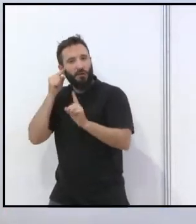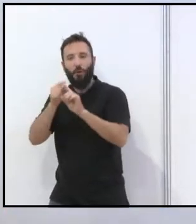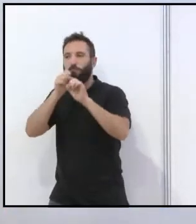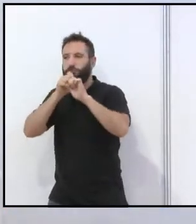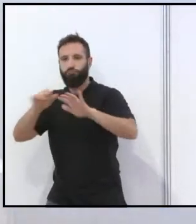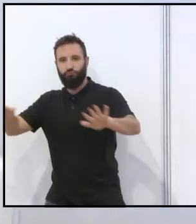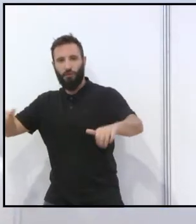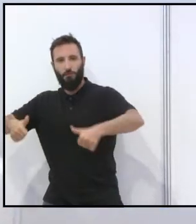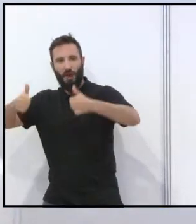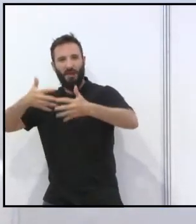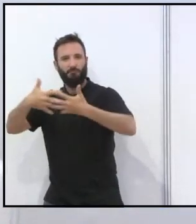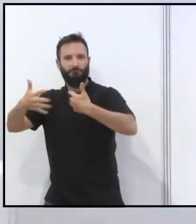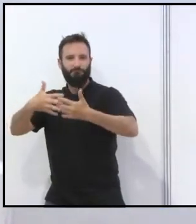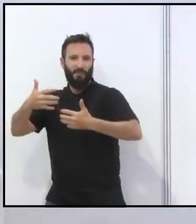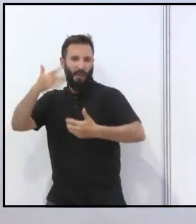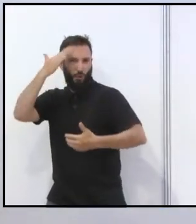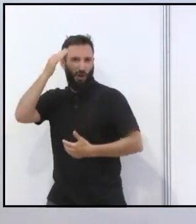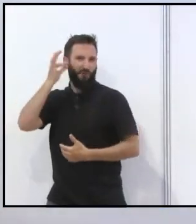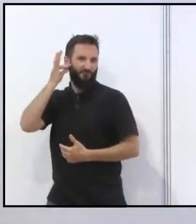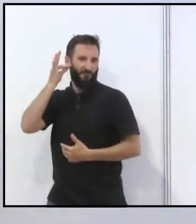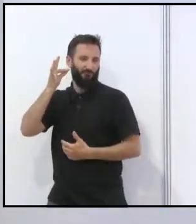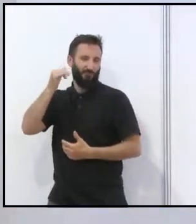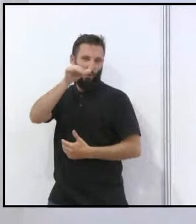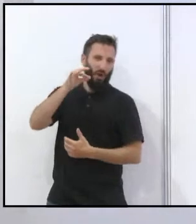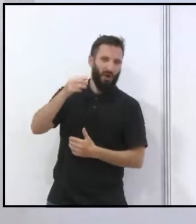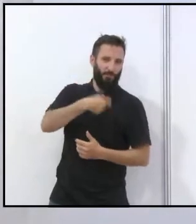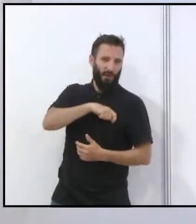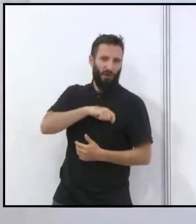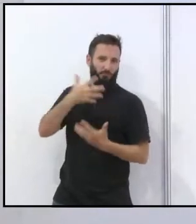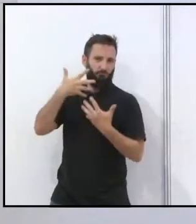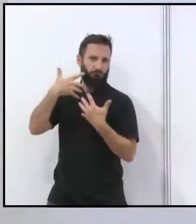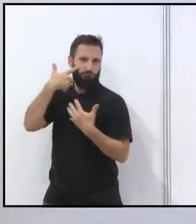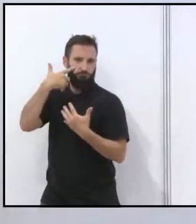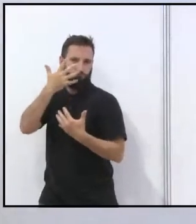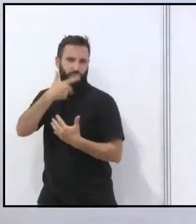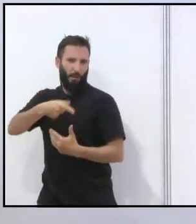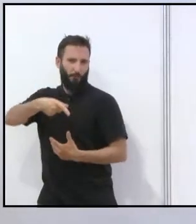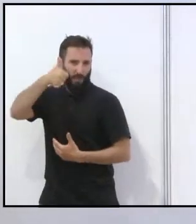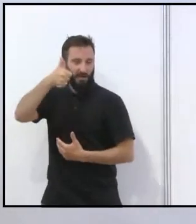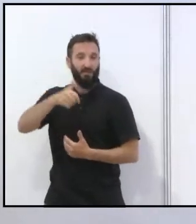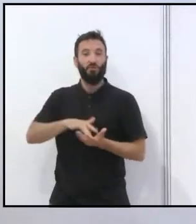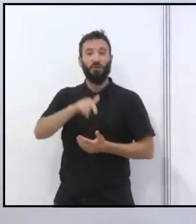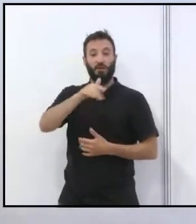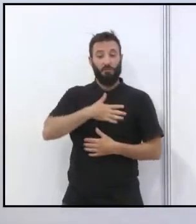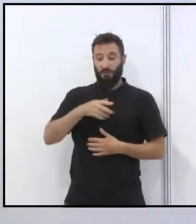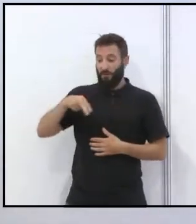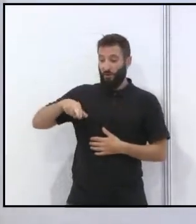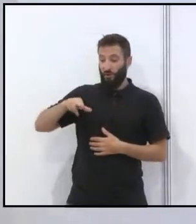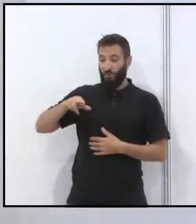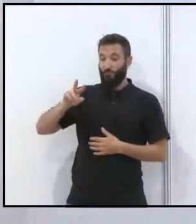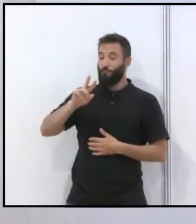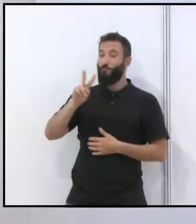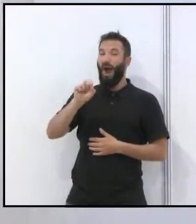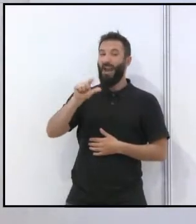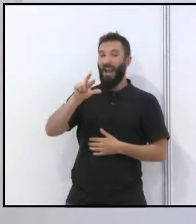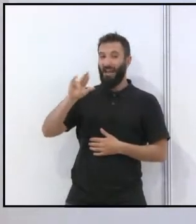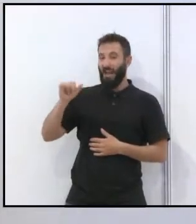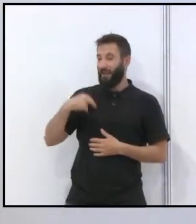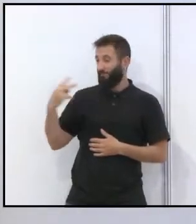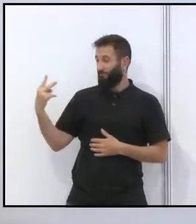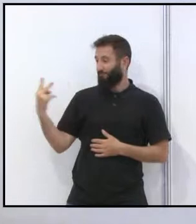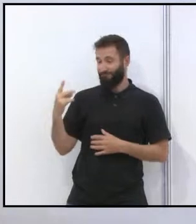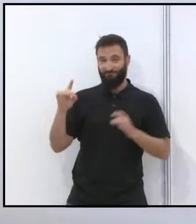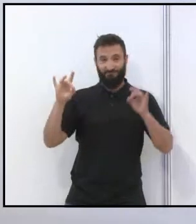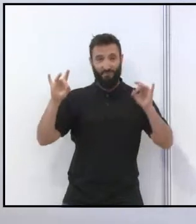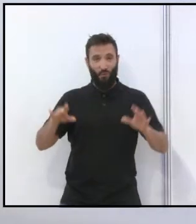Valeria hablaba del espionaje, que me parece una bellísima palabra para hablar de lo que nos pasa. Nosotros somos un poco clandestinas, permanentemente.